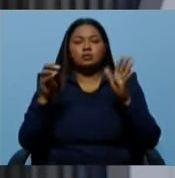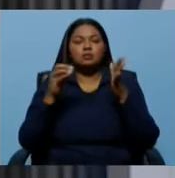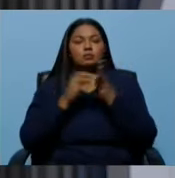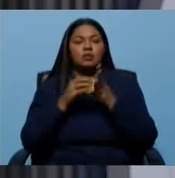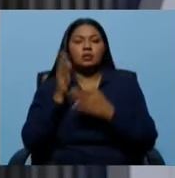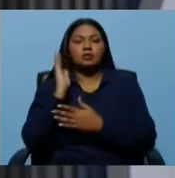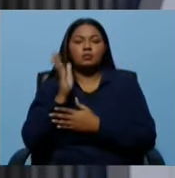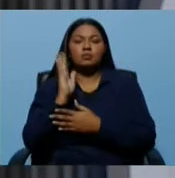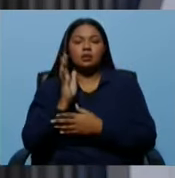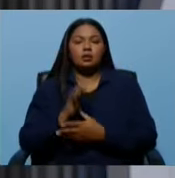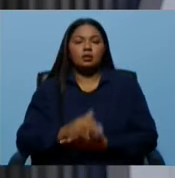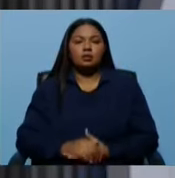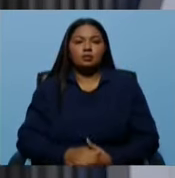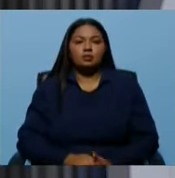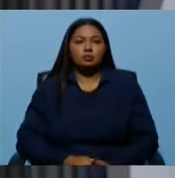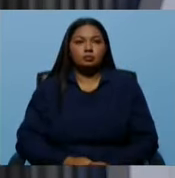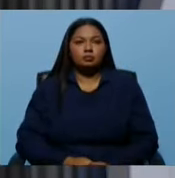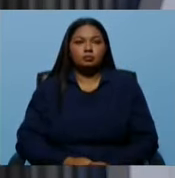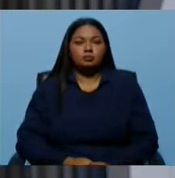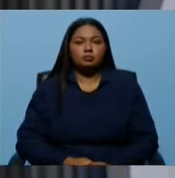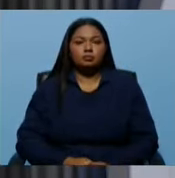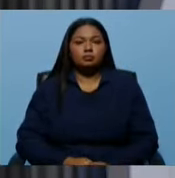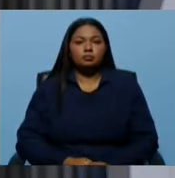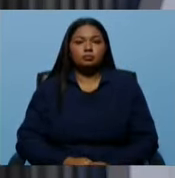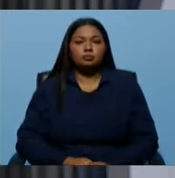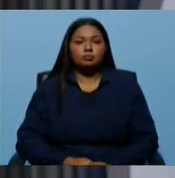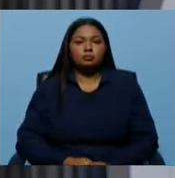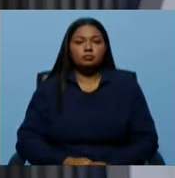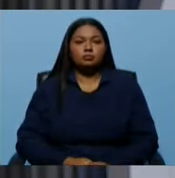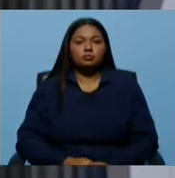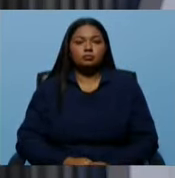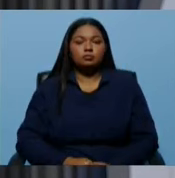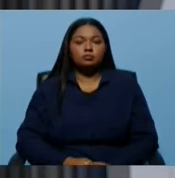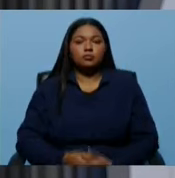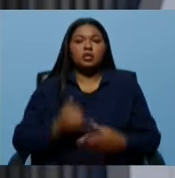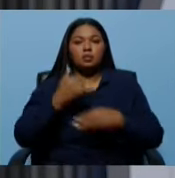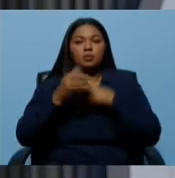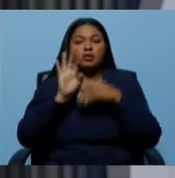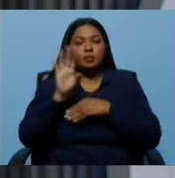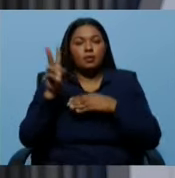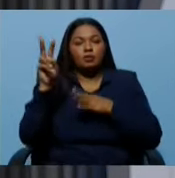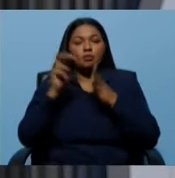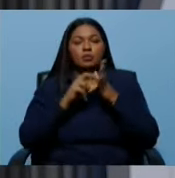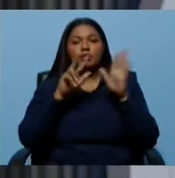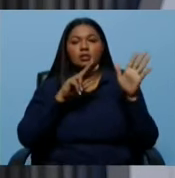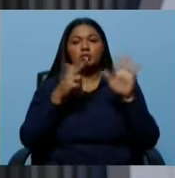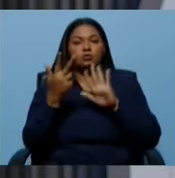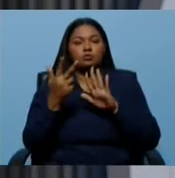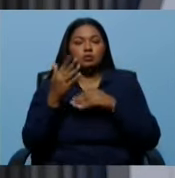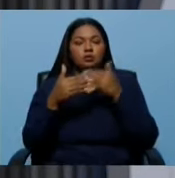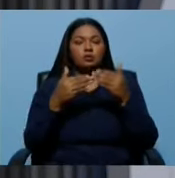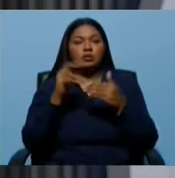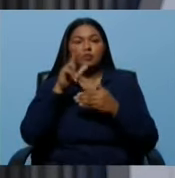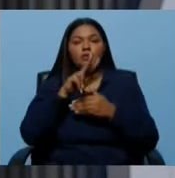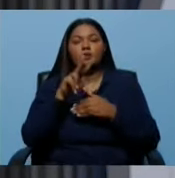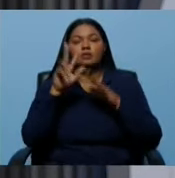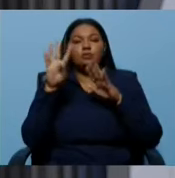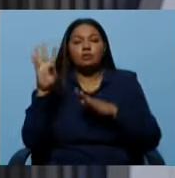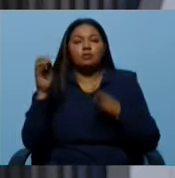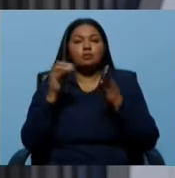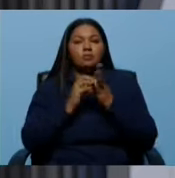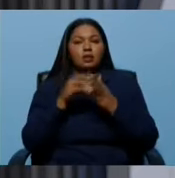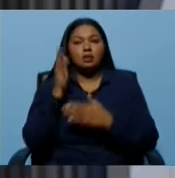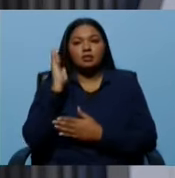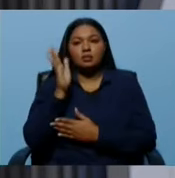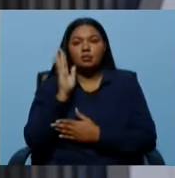es una cifra que se dice y se pierde de vista. El Plan de la Patria del 2018 fue configurado con 34.000 asambleas